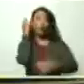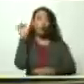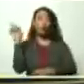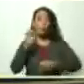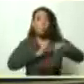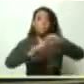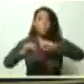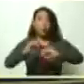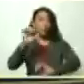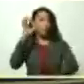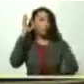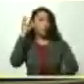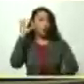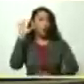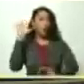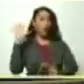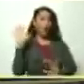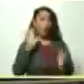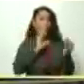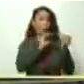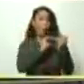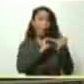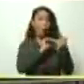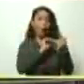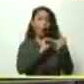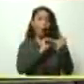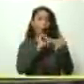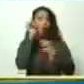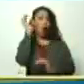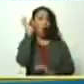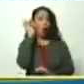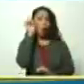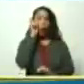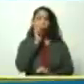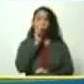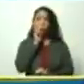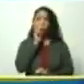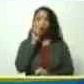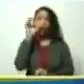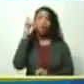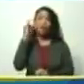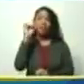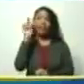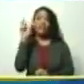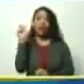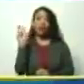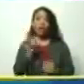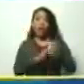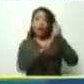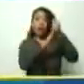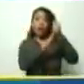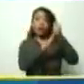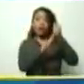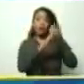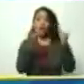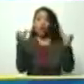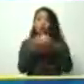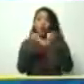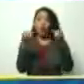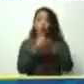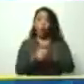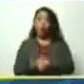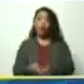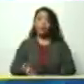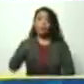movimientos feministas y de igualdad de género de Venezuela, Diva, también lideresa sindical de gran